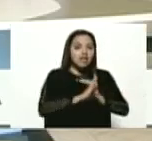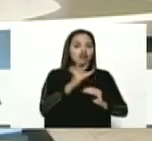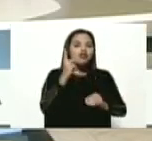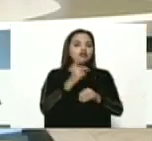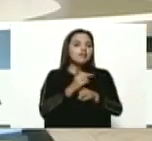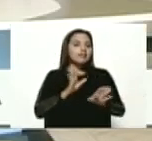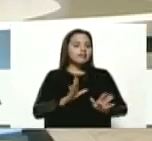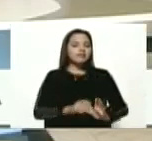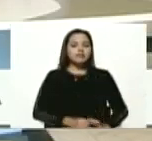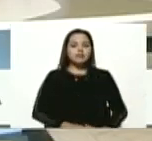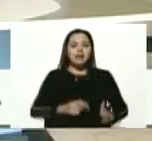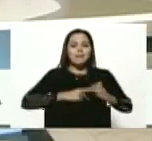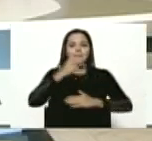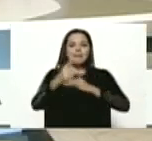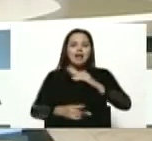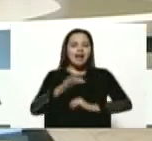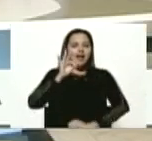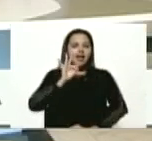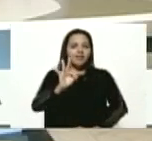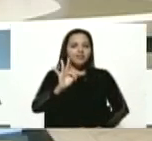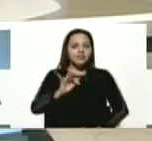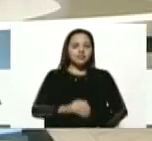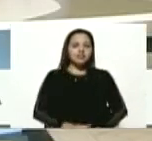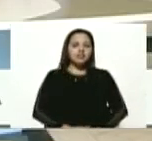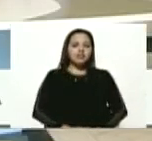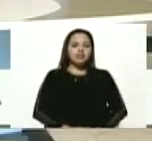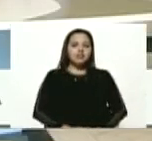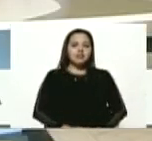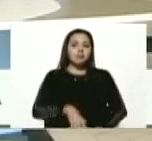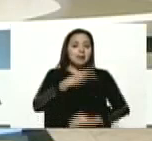ser Plan F. Para la producción